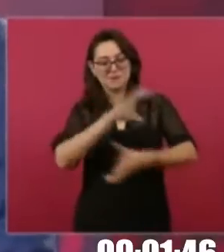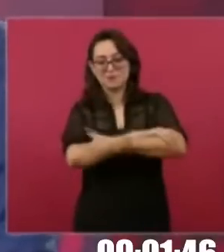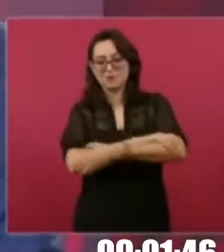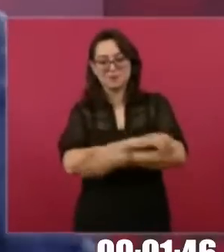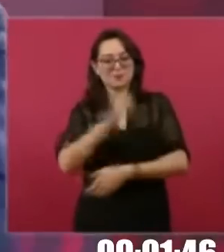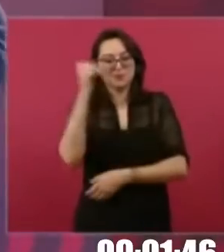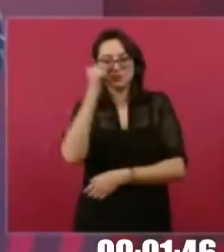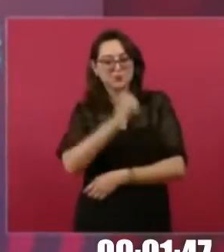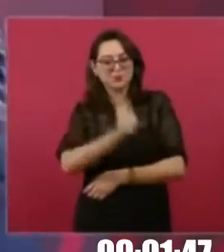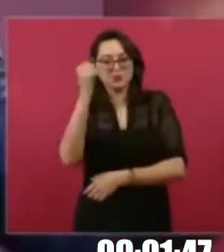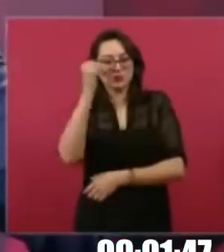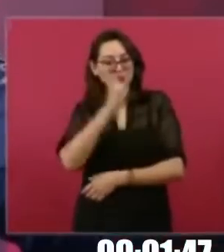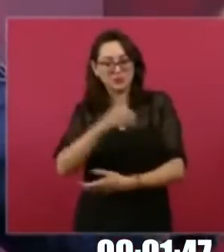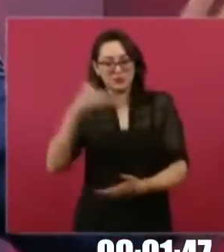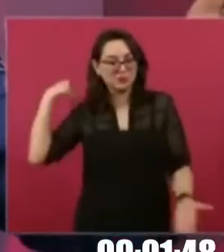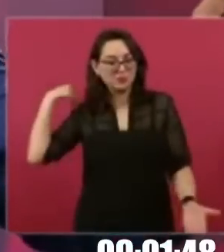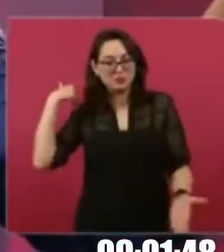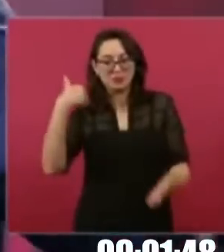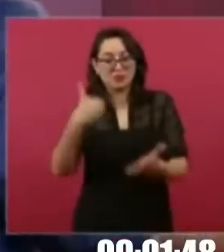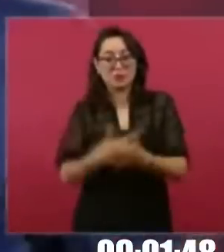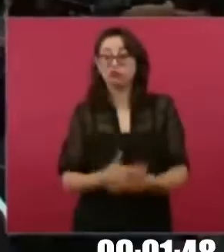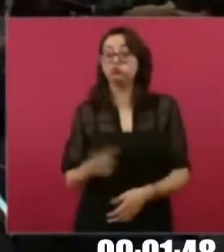pri ya últimamente ya